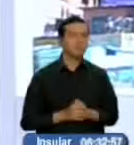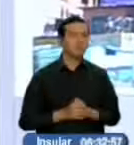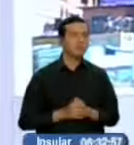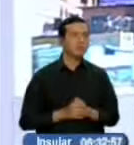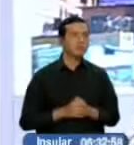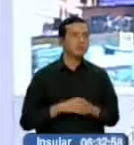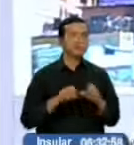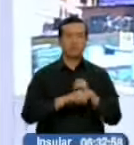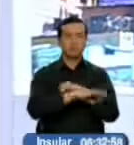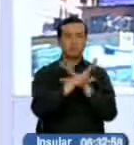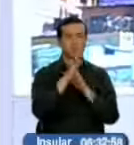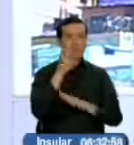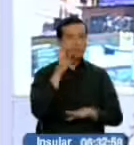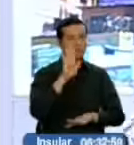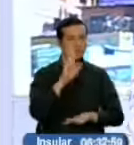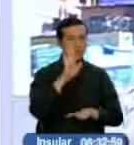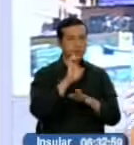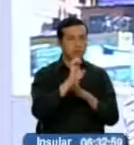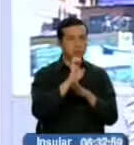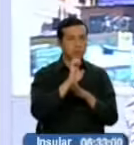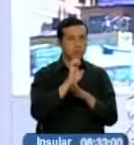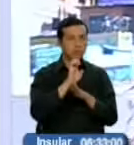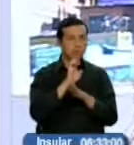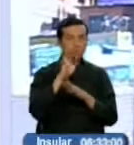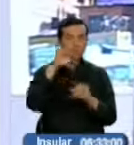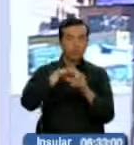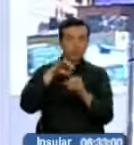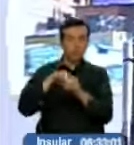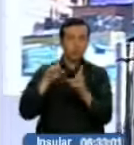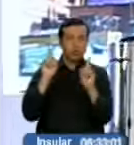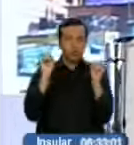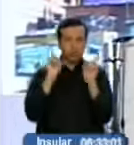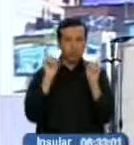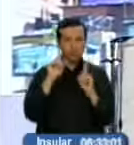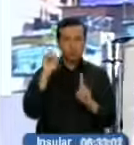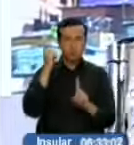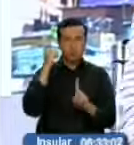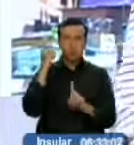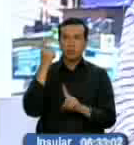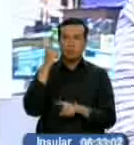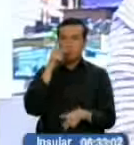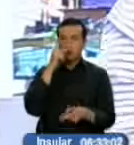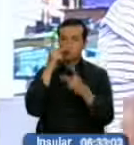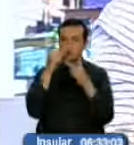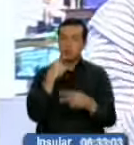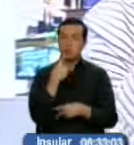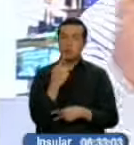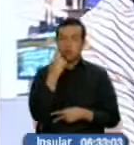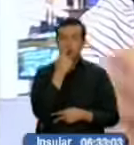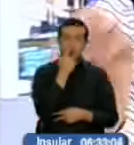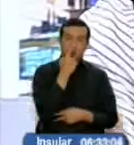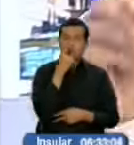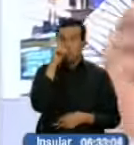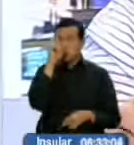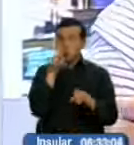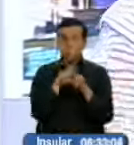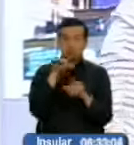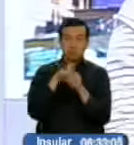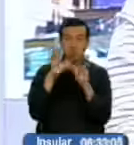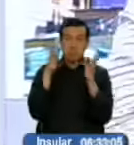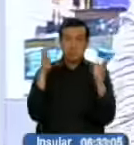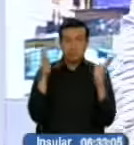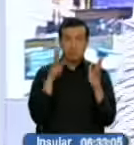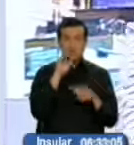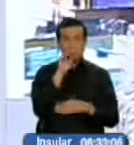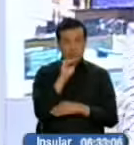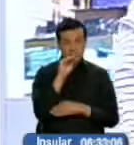Fuimos muy claros. Compromiso Ecuador no era una plataforma electoral, únicamente tenía sus propósitos. Dijimos que además no había ningún acuerdo electoral de por medio, eso lo